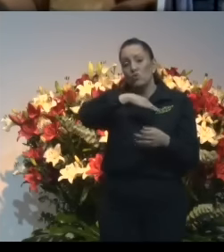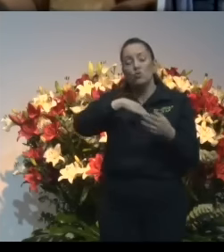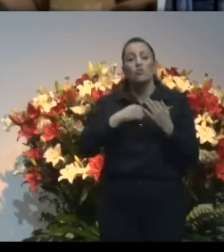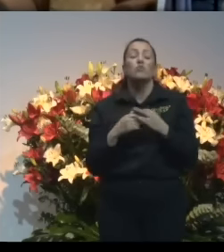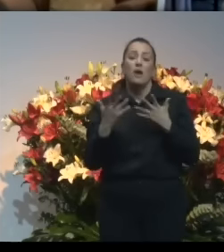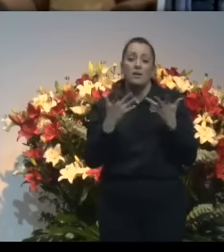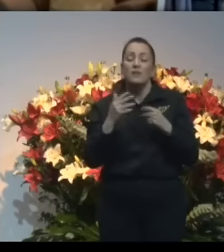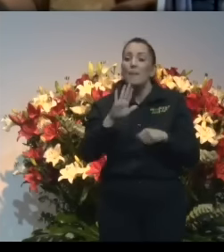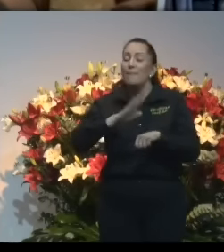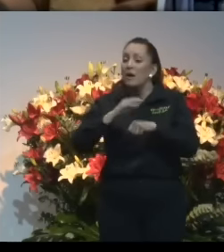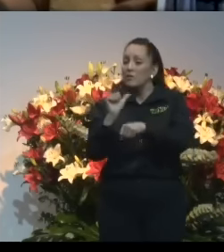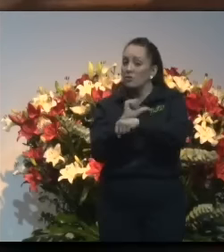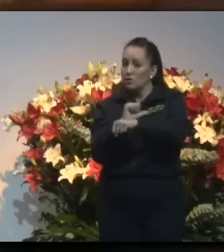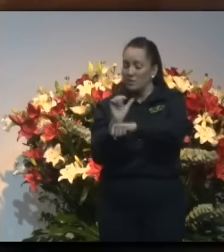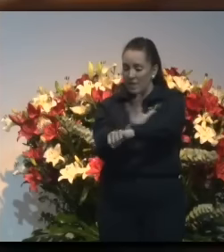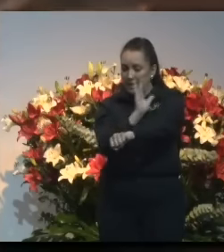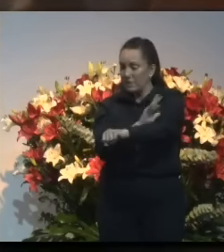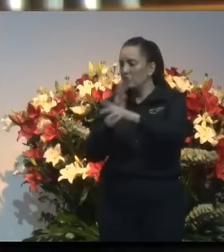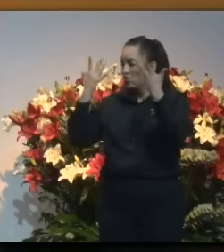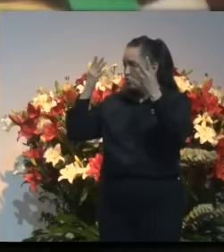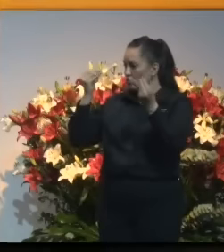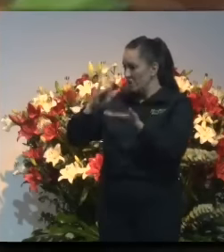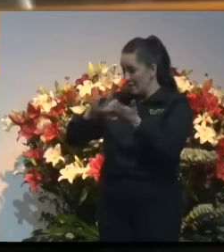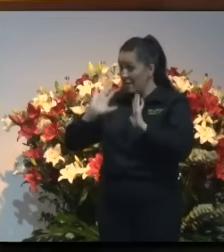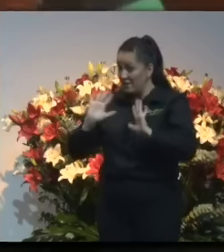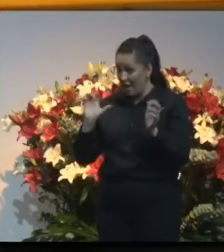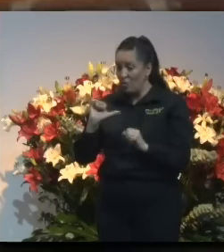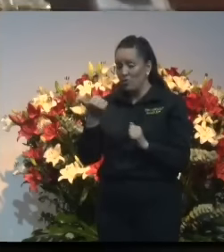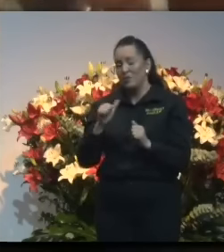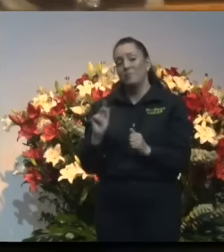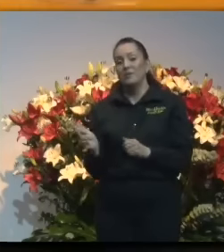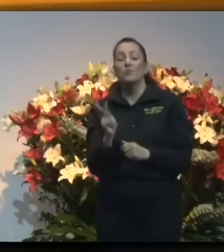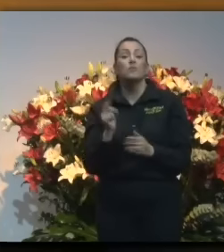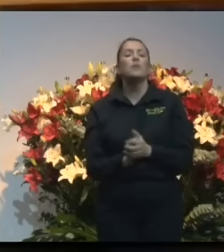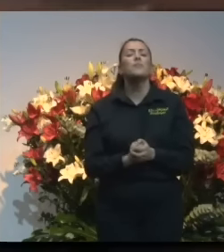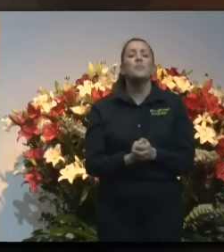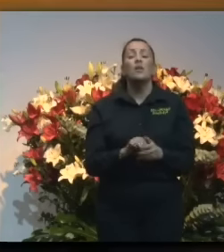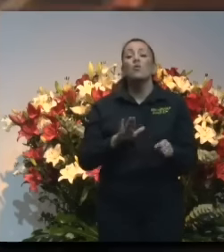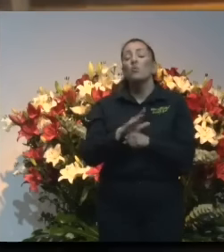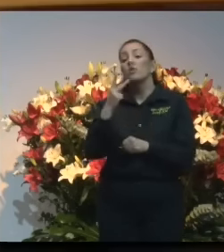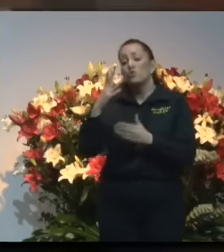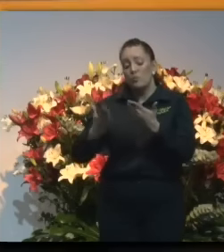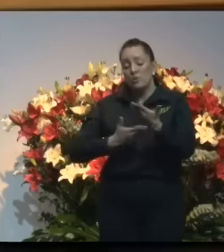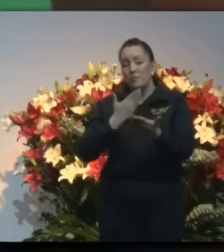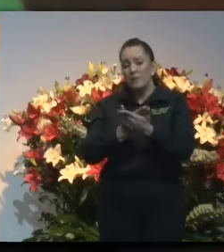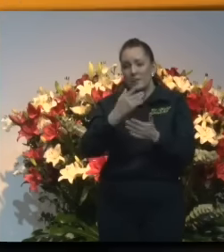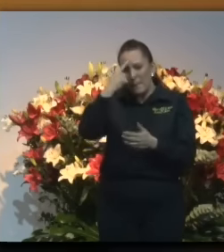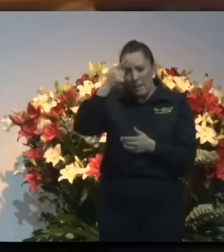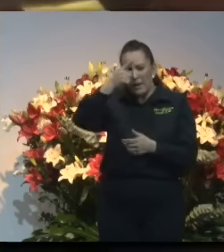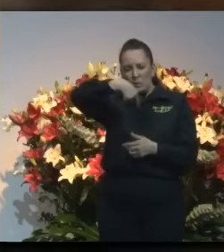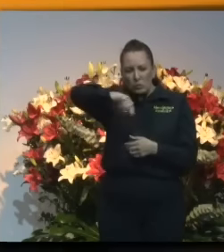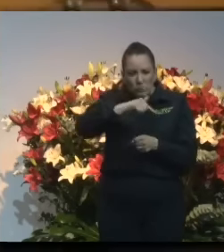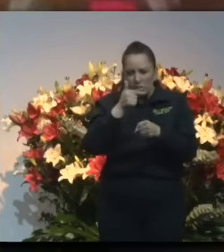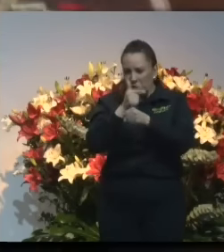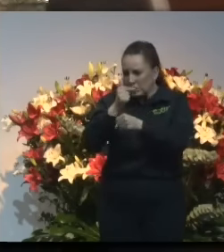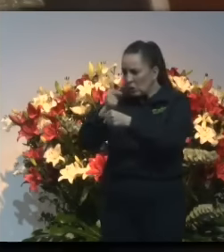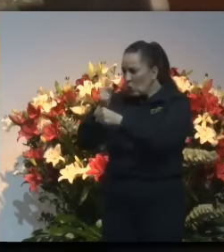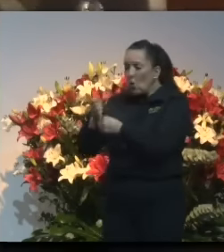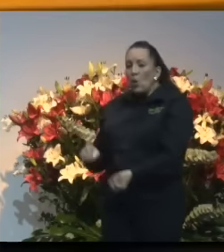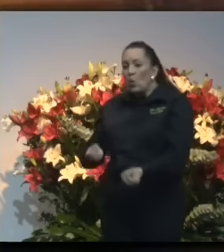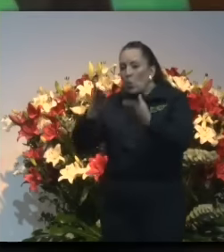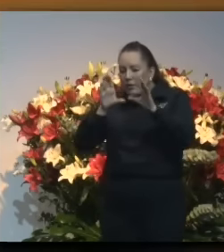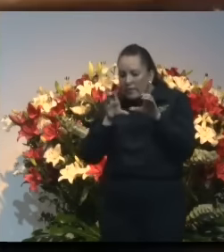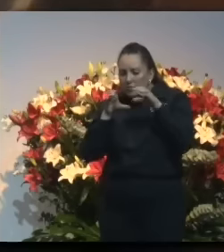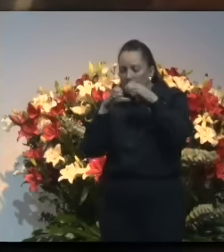¿Lista para la siguiente pregunta? ¿Cuál es el mecanismo que propones para cuantificar el número de comunidades y personas desplazadas de